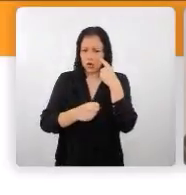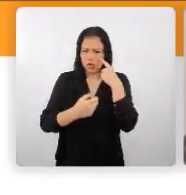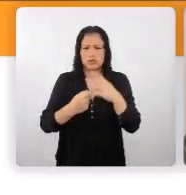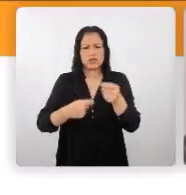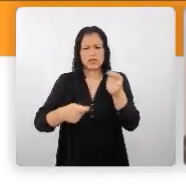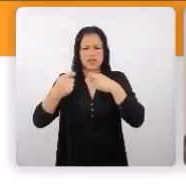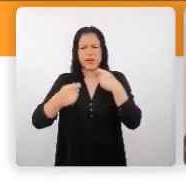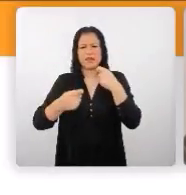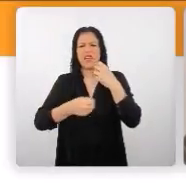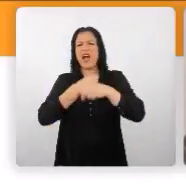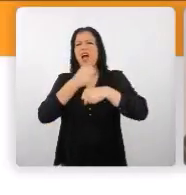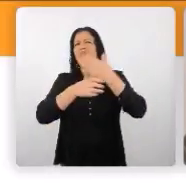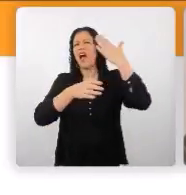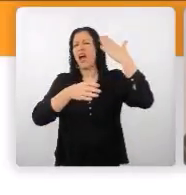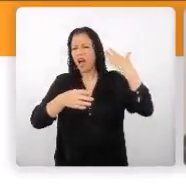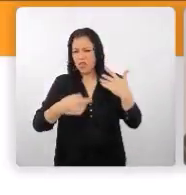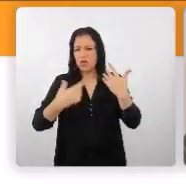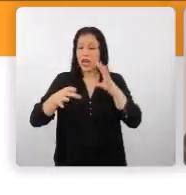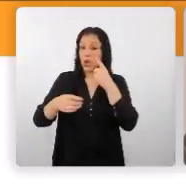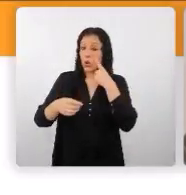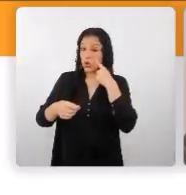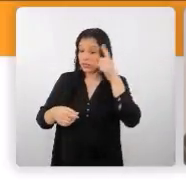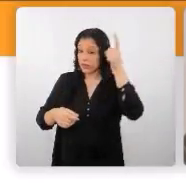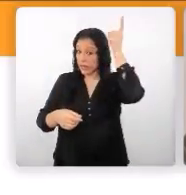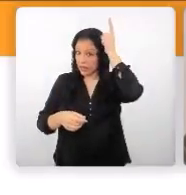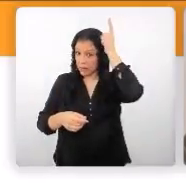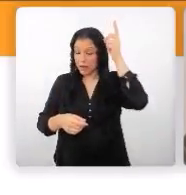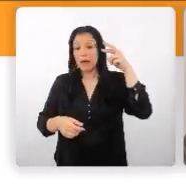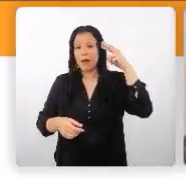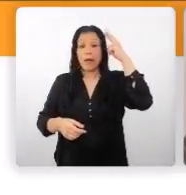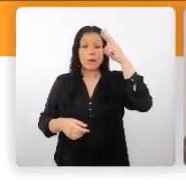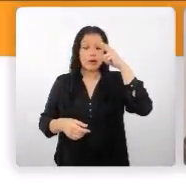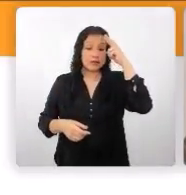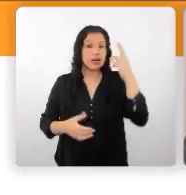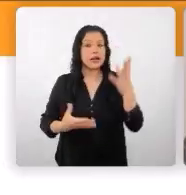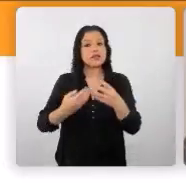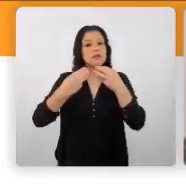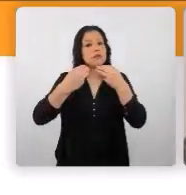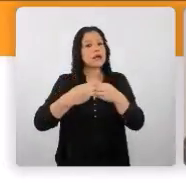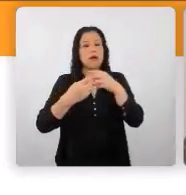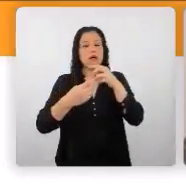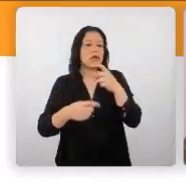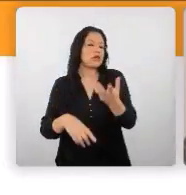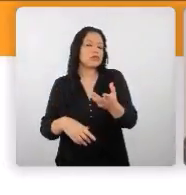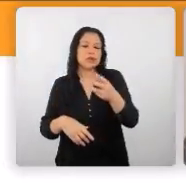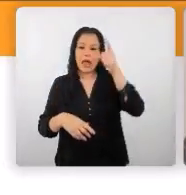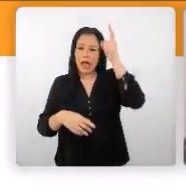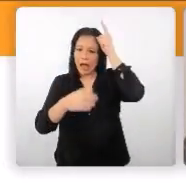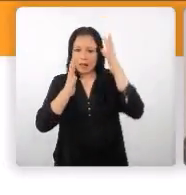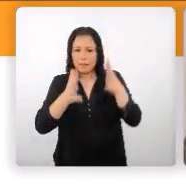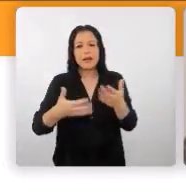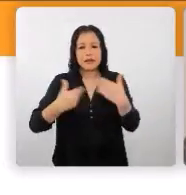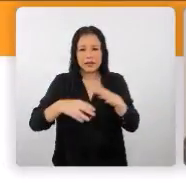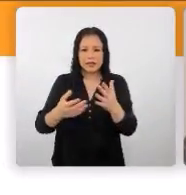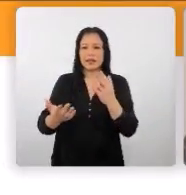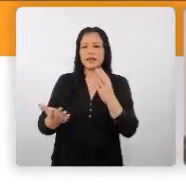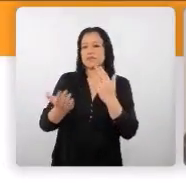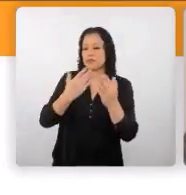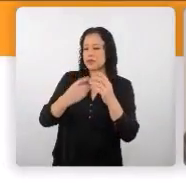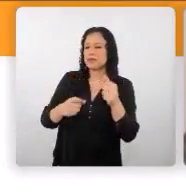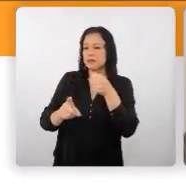desde hace décadas en Alemania. Y por eso ya la mayor parte del mercado cuenta con contrapartes en Perú,